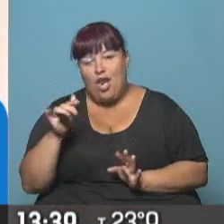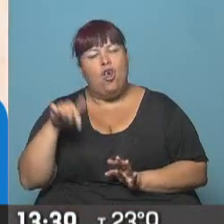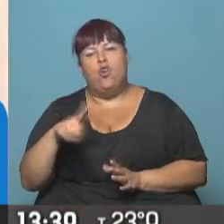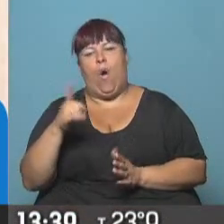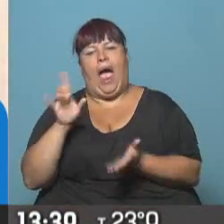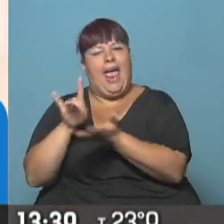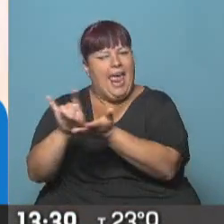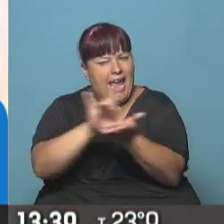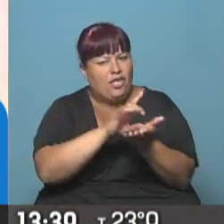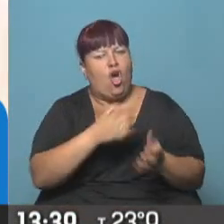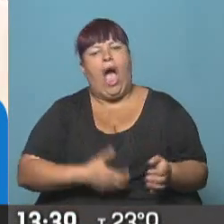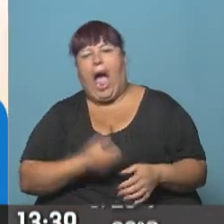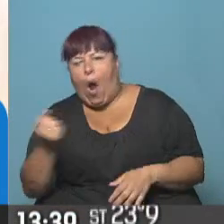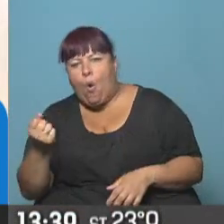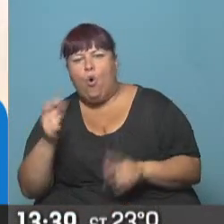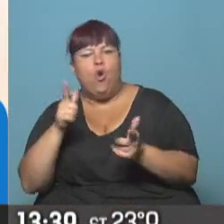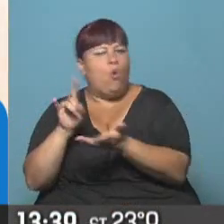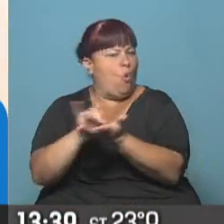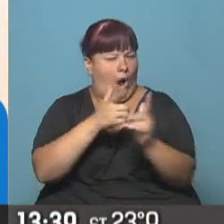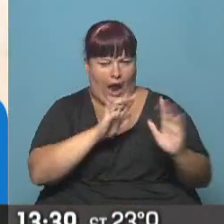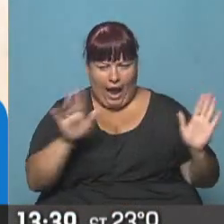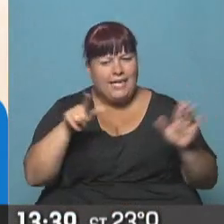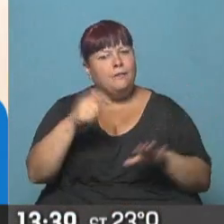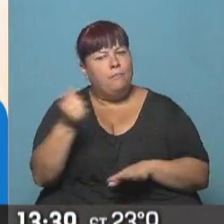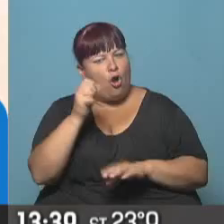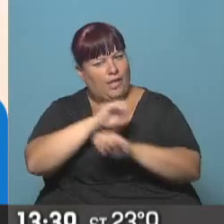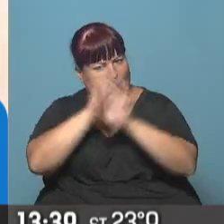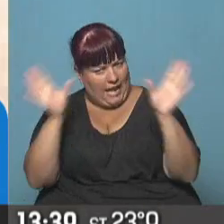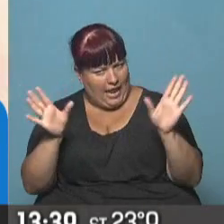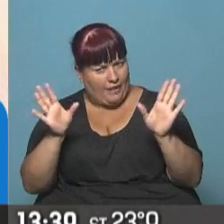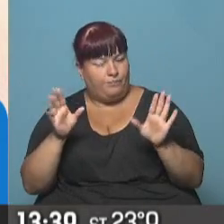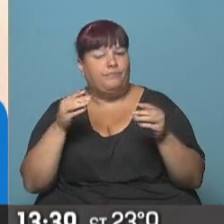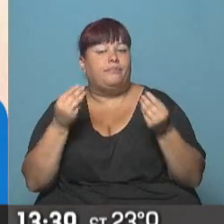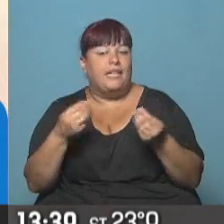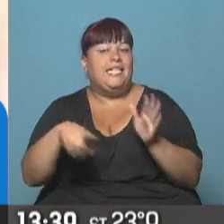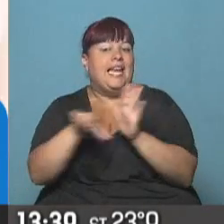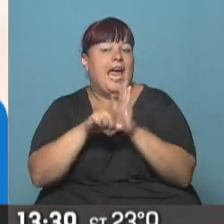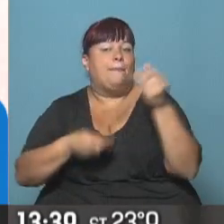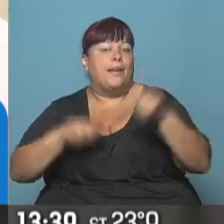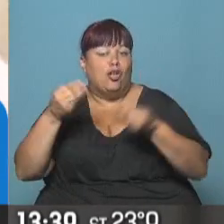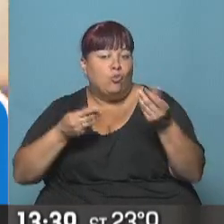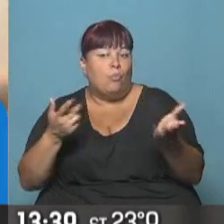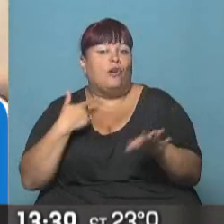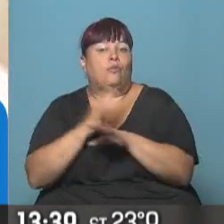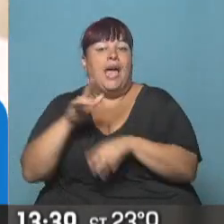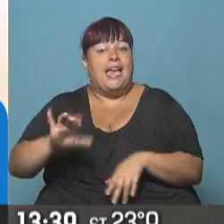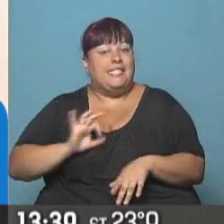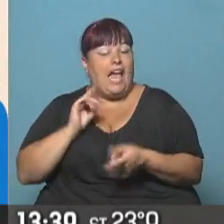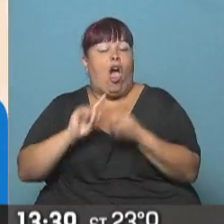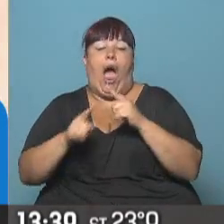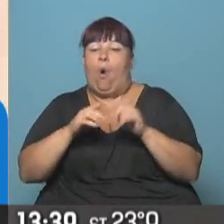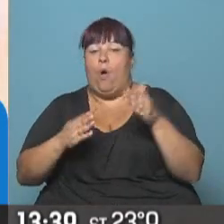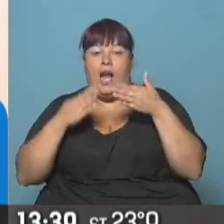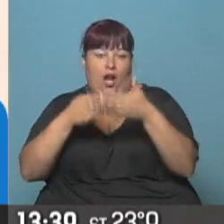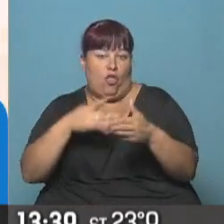hay vaciamiento, no hay ajustes, no hay despidos. Eso es importante que quede claro. Lo que hay es una ley de presupuesto que nos indica para este año pautas